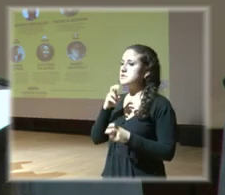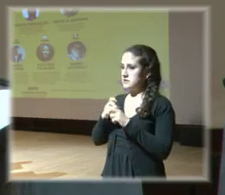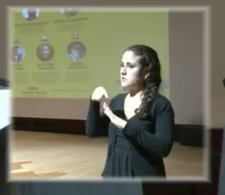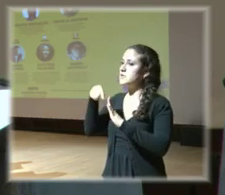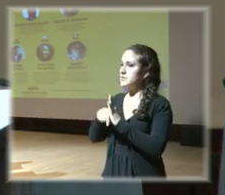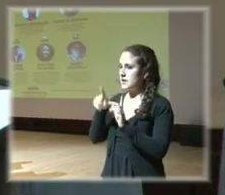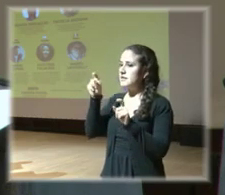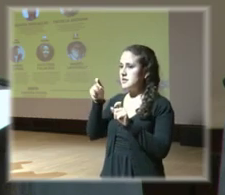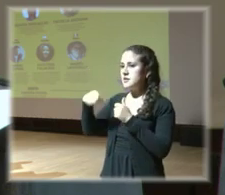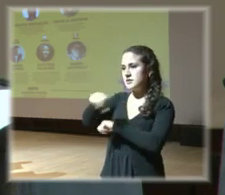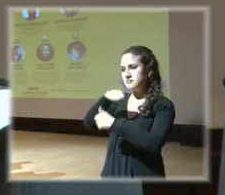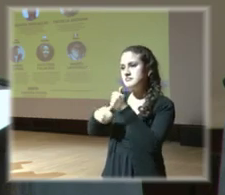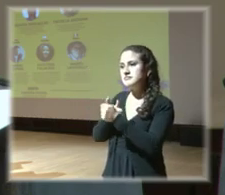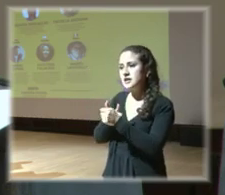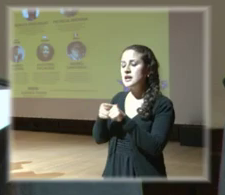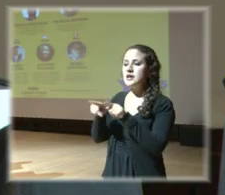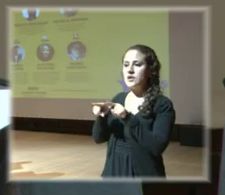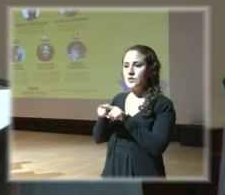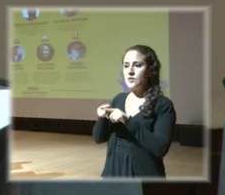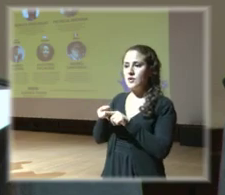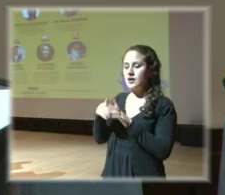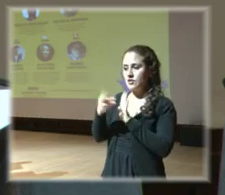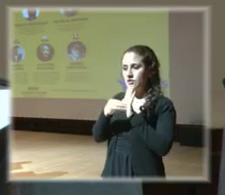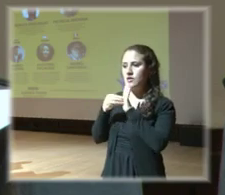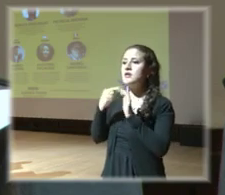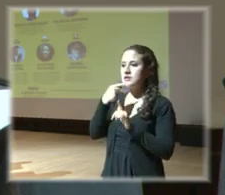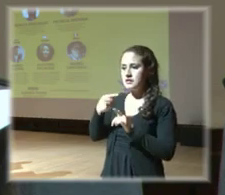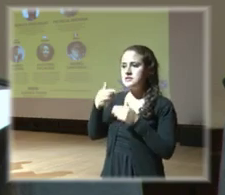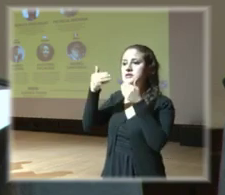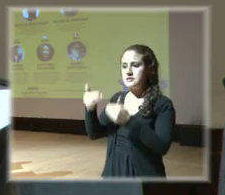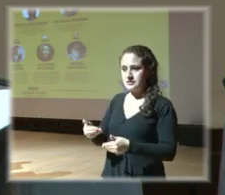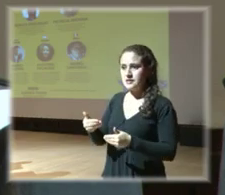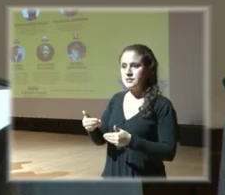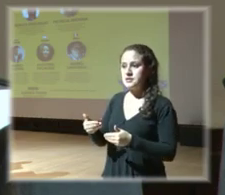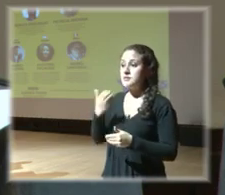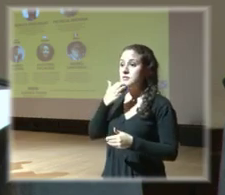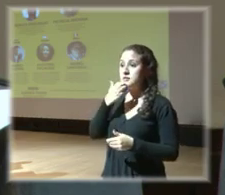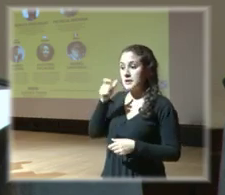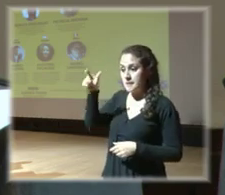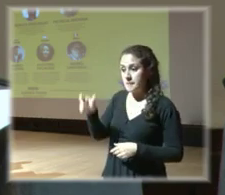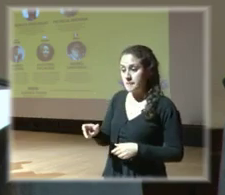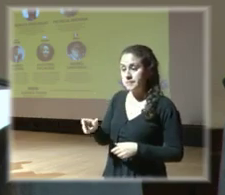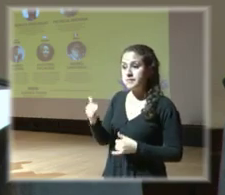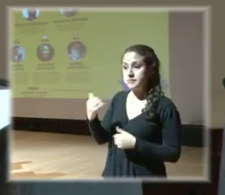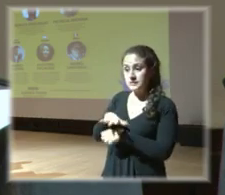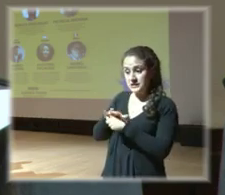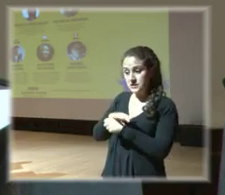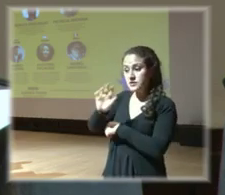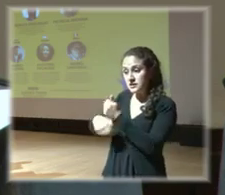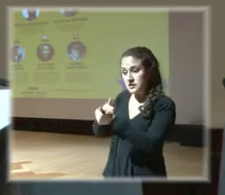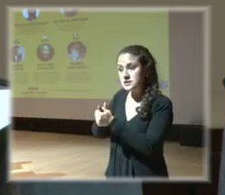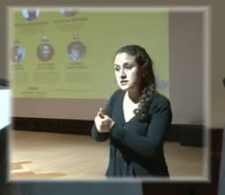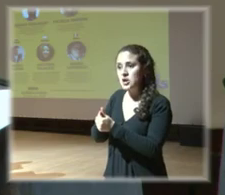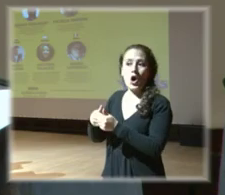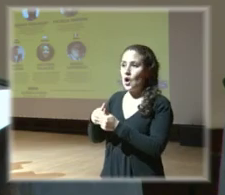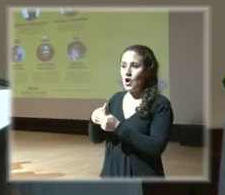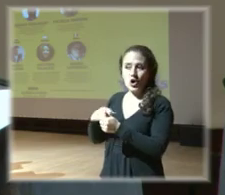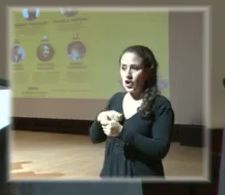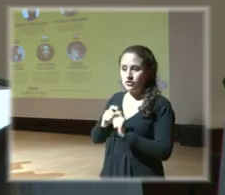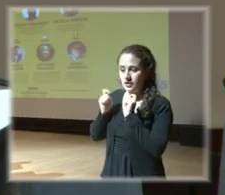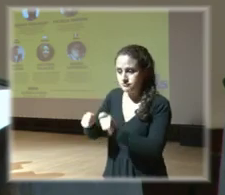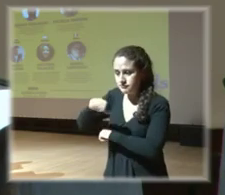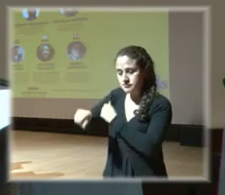porque nuestro código establece la incapacidad de plano. Por lo tanto, esté la persona con sentencia de interdicción o no esté esa persona con sentencia de